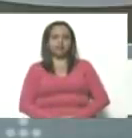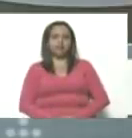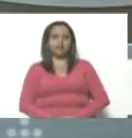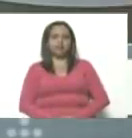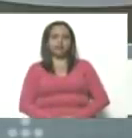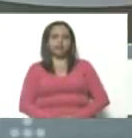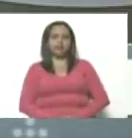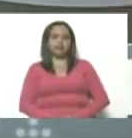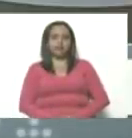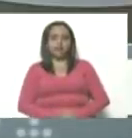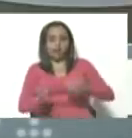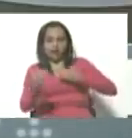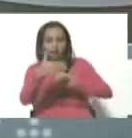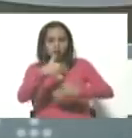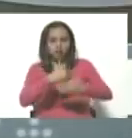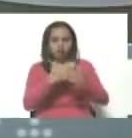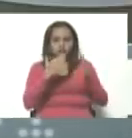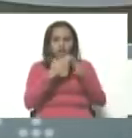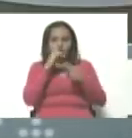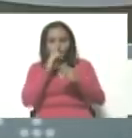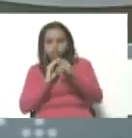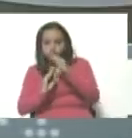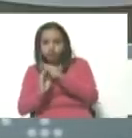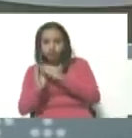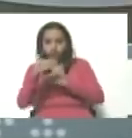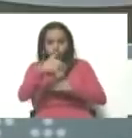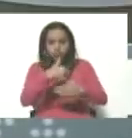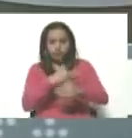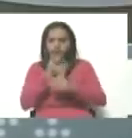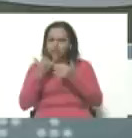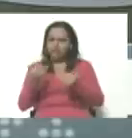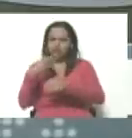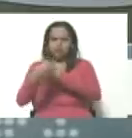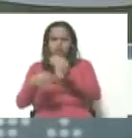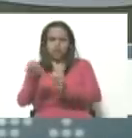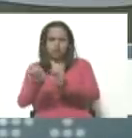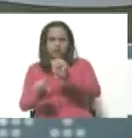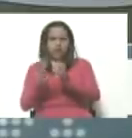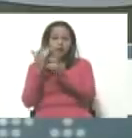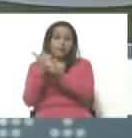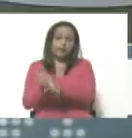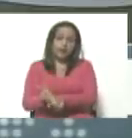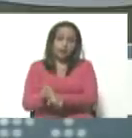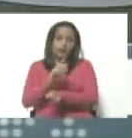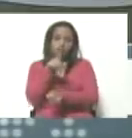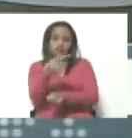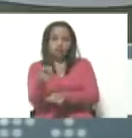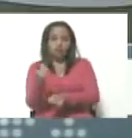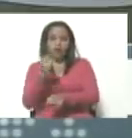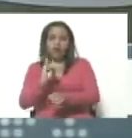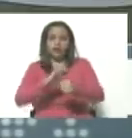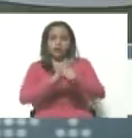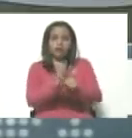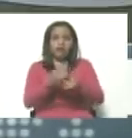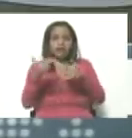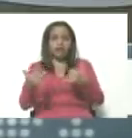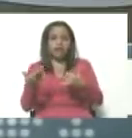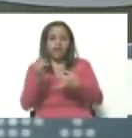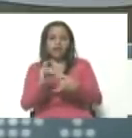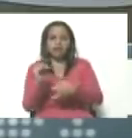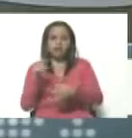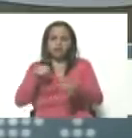Entró por las trochas, llegó a su casa, bueno, ya le hicieron los exámenes, esperemos los resultados, y ya entra bajo